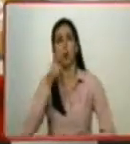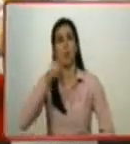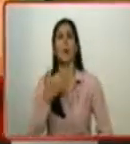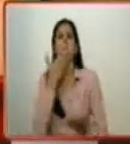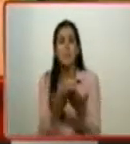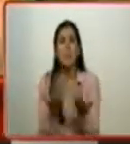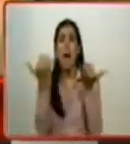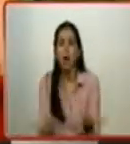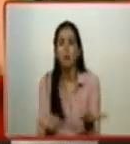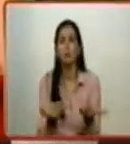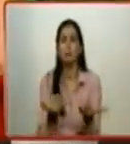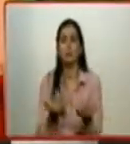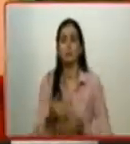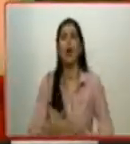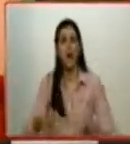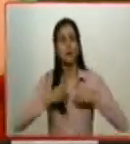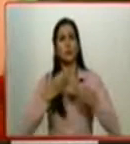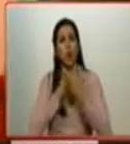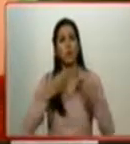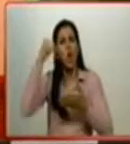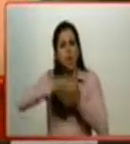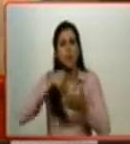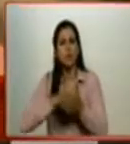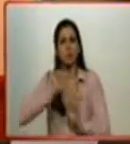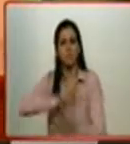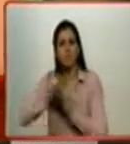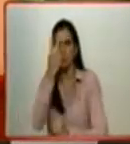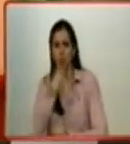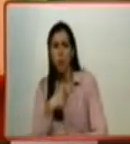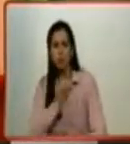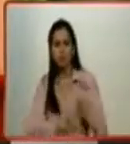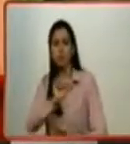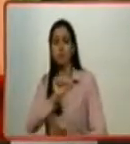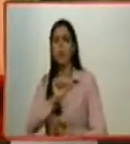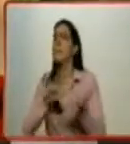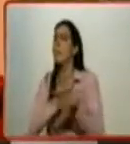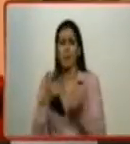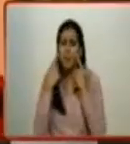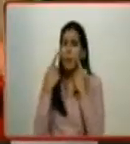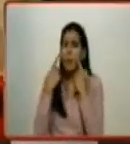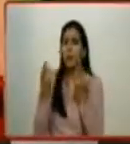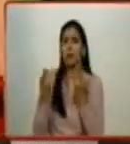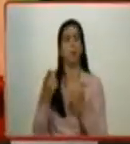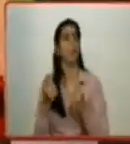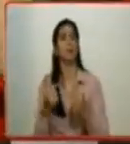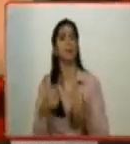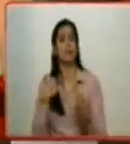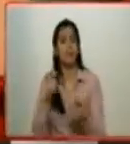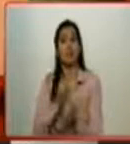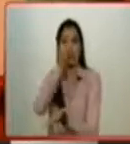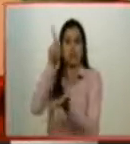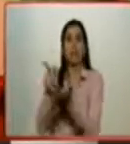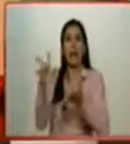clamando eso. Comprometernos con la lucha del pueblo por el combate a la pobreza, por atacar, bueno, los problemas que estamos teniendo y por llegar a la Asamblea Nacional